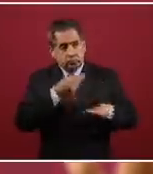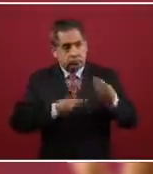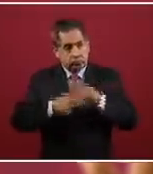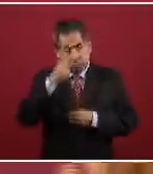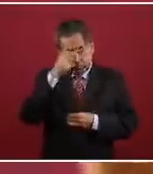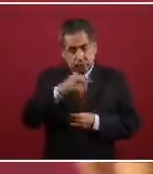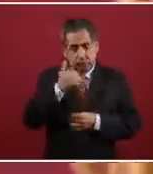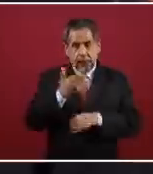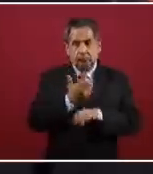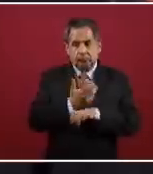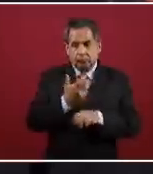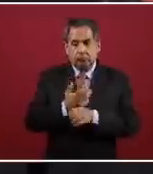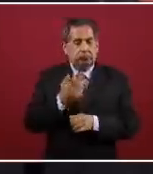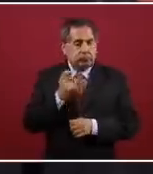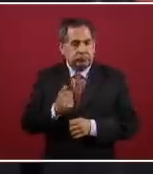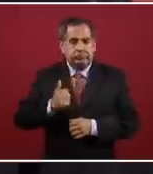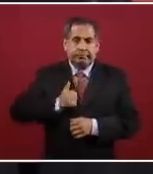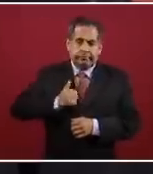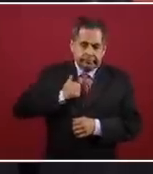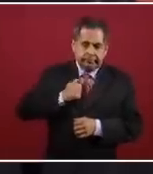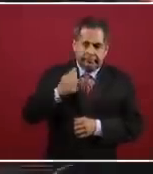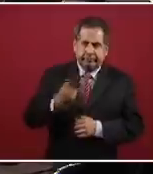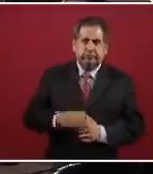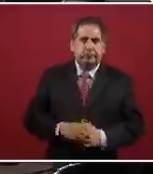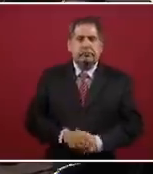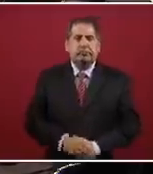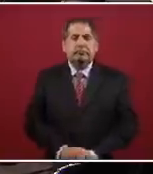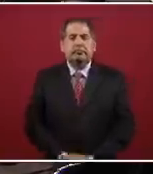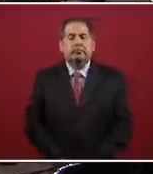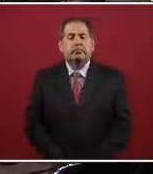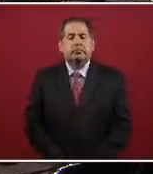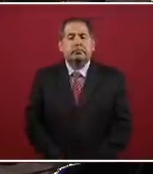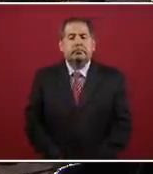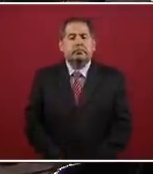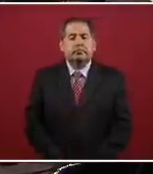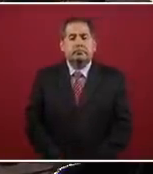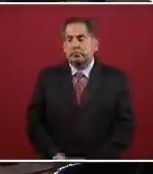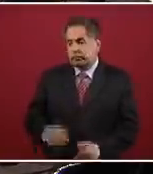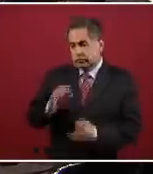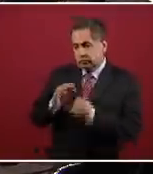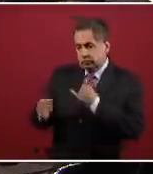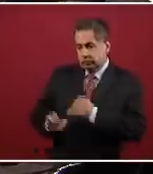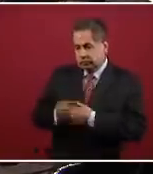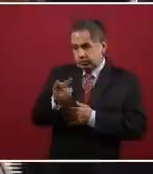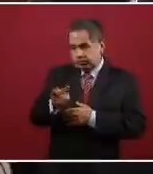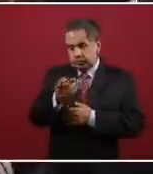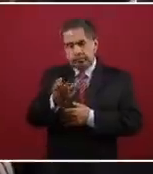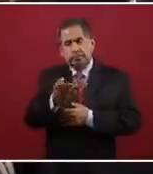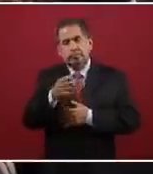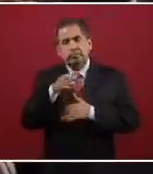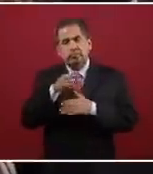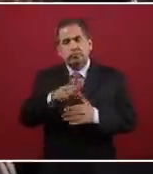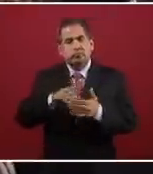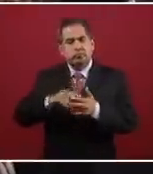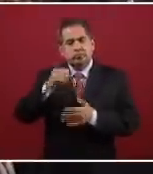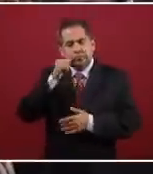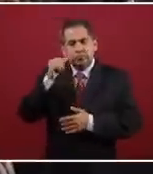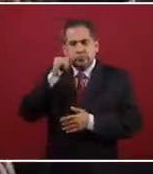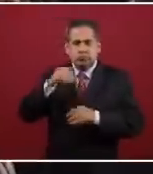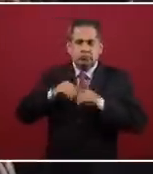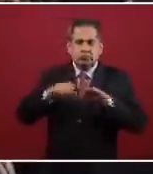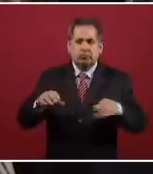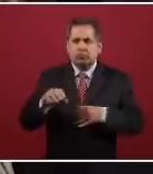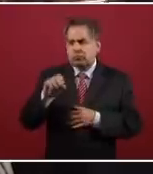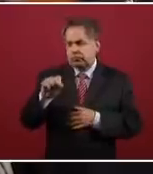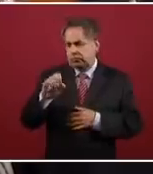México, Estados Unidos y Canadá. Finalmente, presidente, le preguntaría sobre esta información que ayer dio a conocer la Sedena